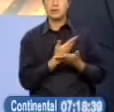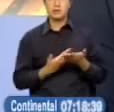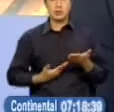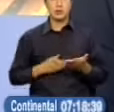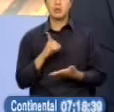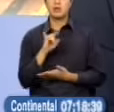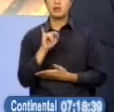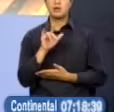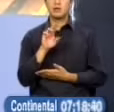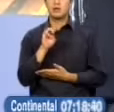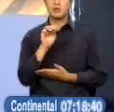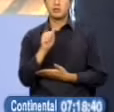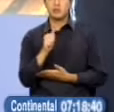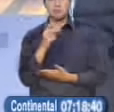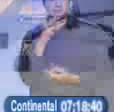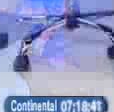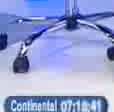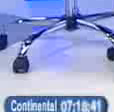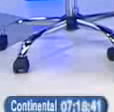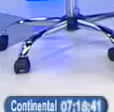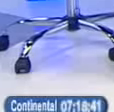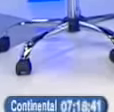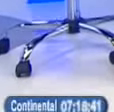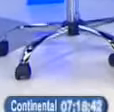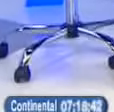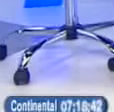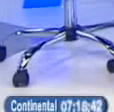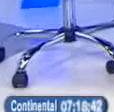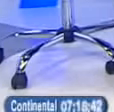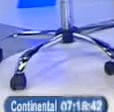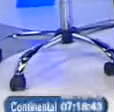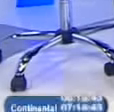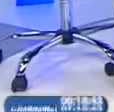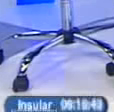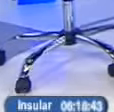dilma rousseff estamos con ustedes de inmediato